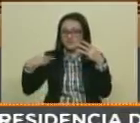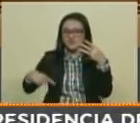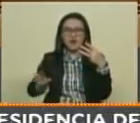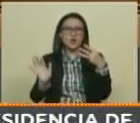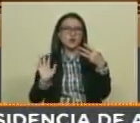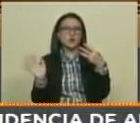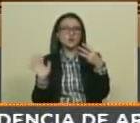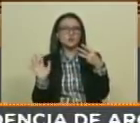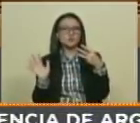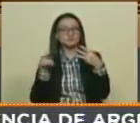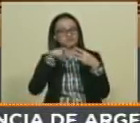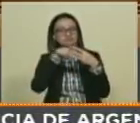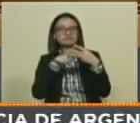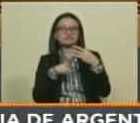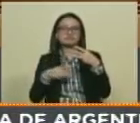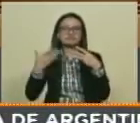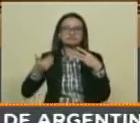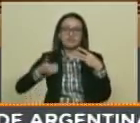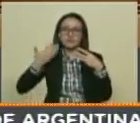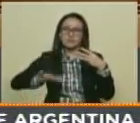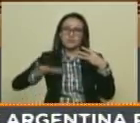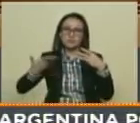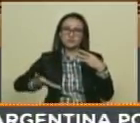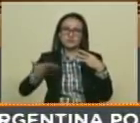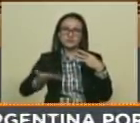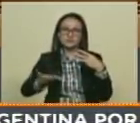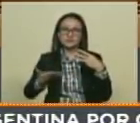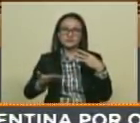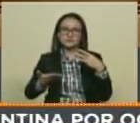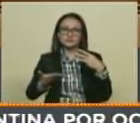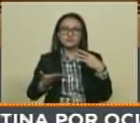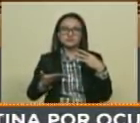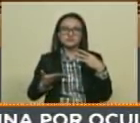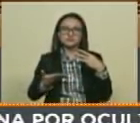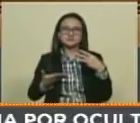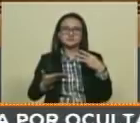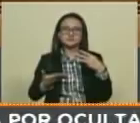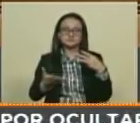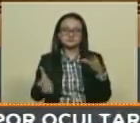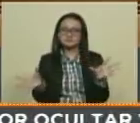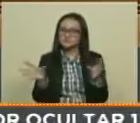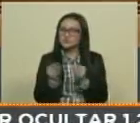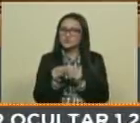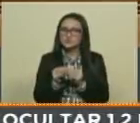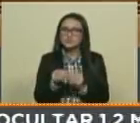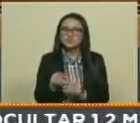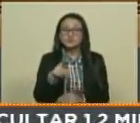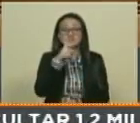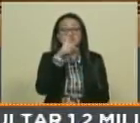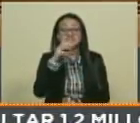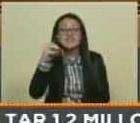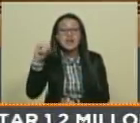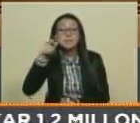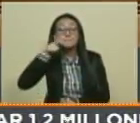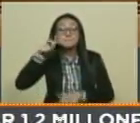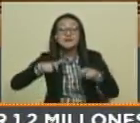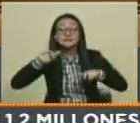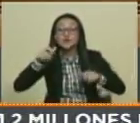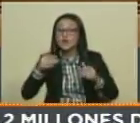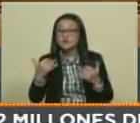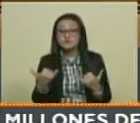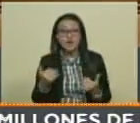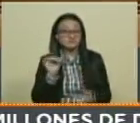ver con delitos vinculados a la corrupción. Hay un gran total de 100 detenidos privados de